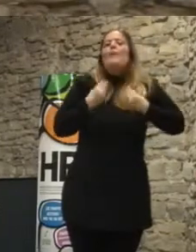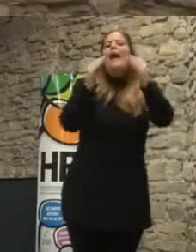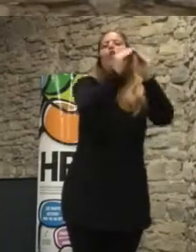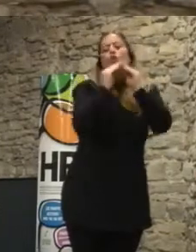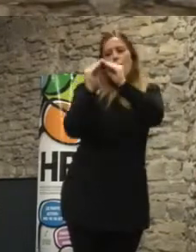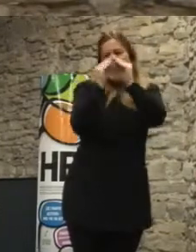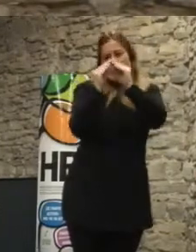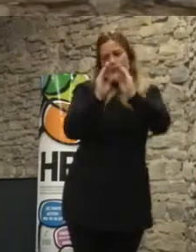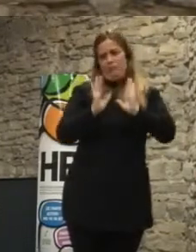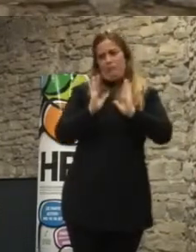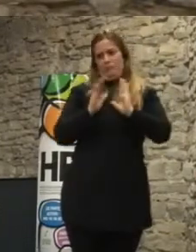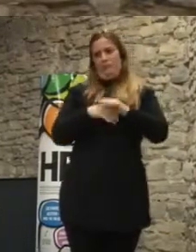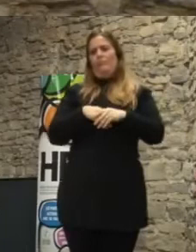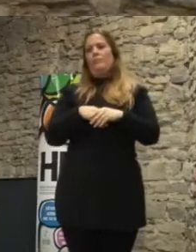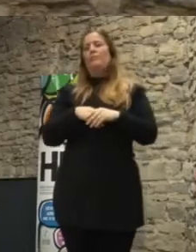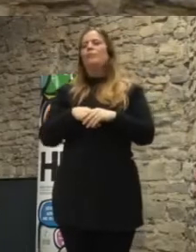Porque